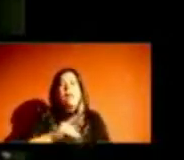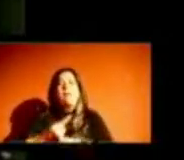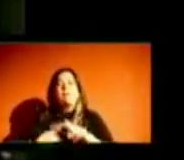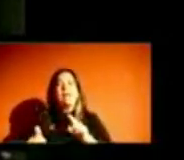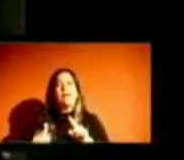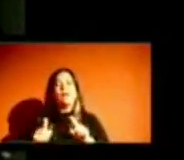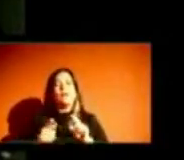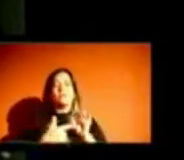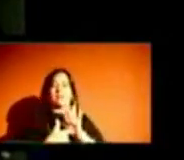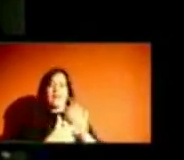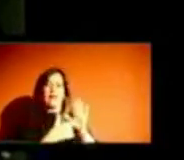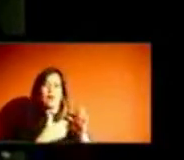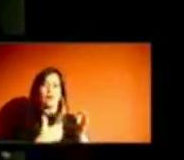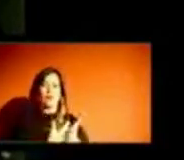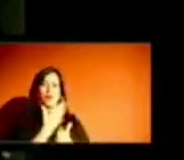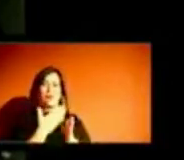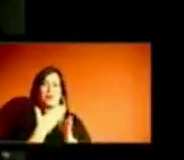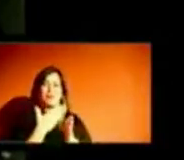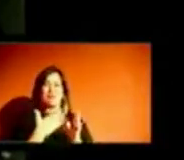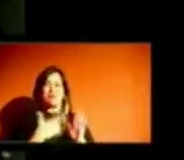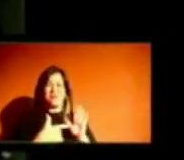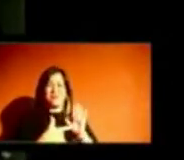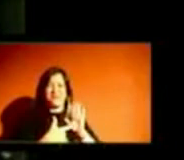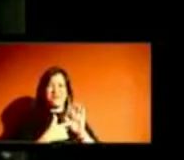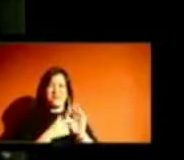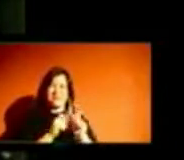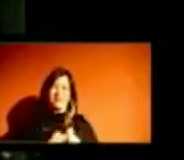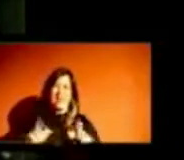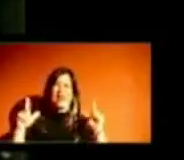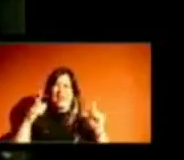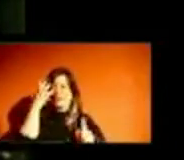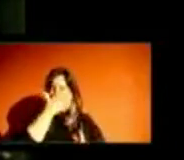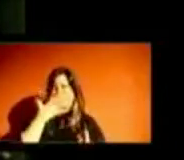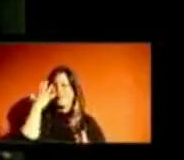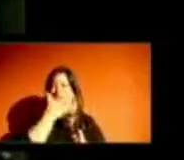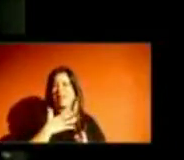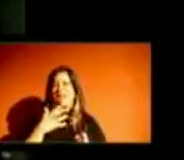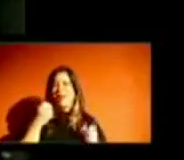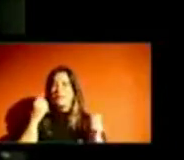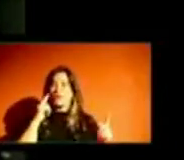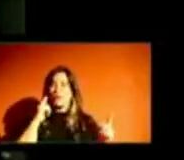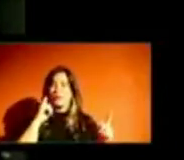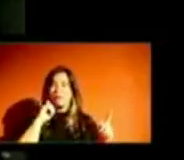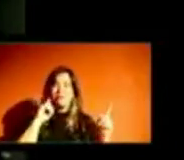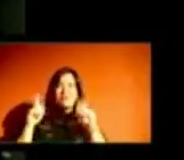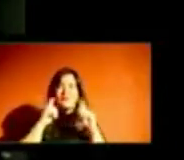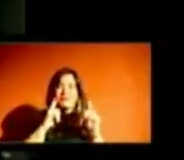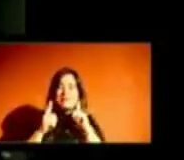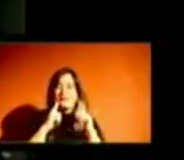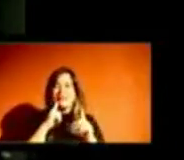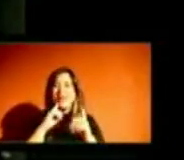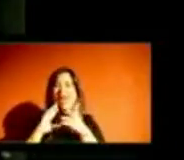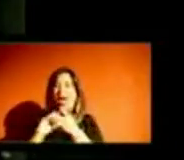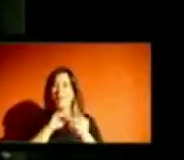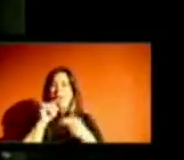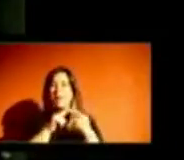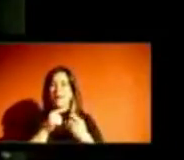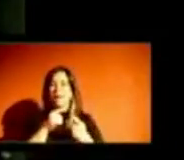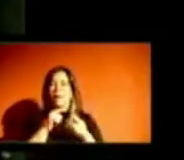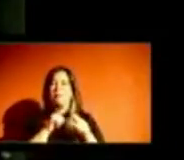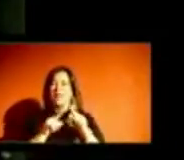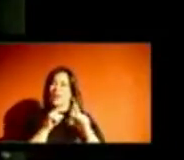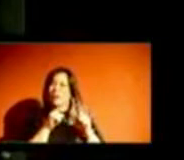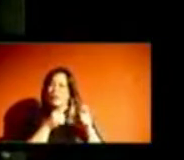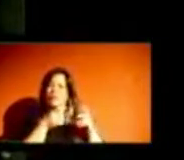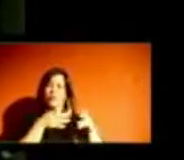le presentamos la nueva cara de Suri, la cual ha dado de qué hablar de una manera muy positiva. Aquí